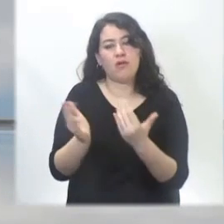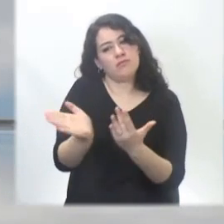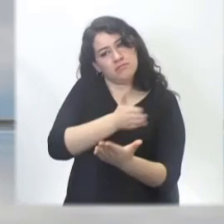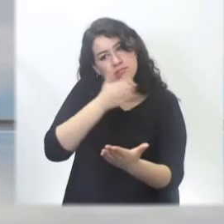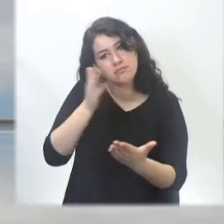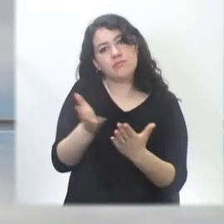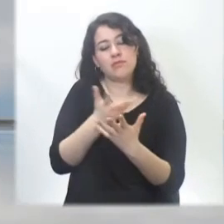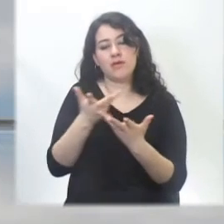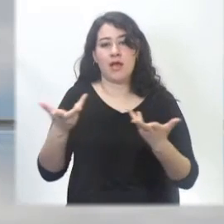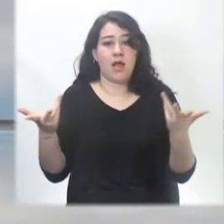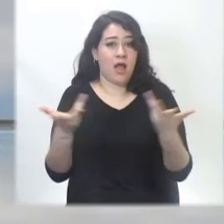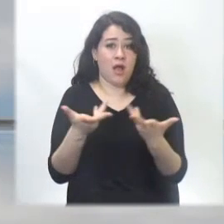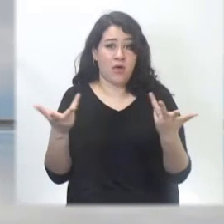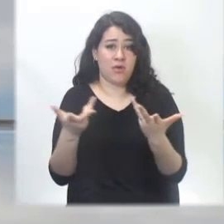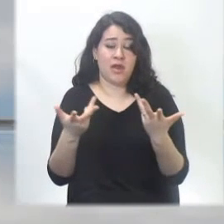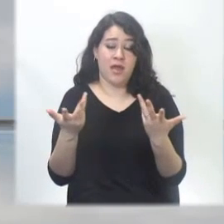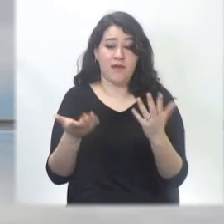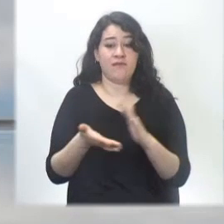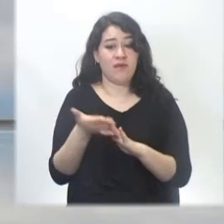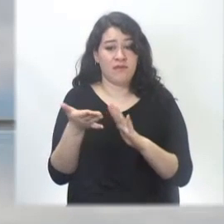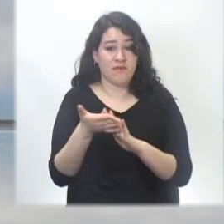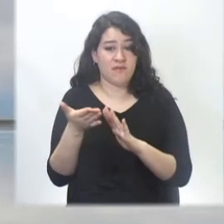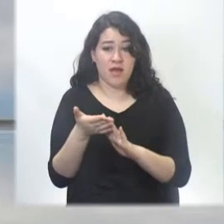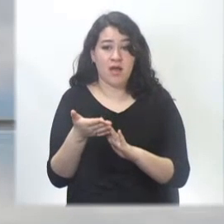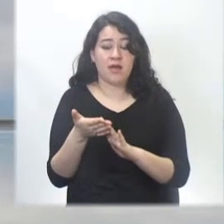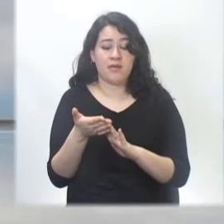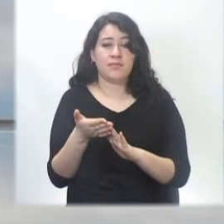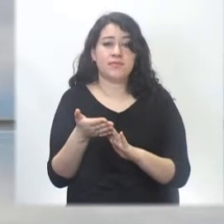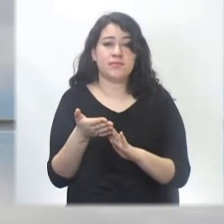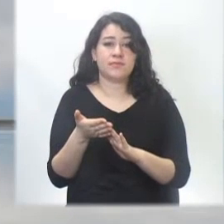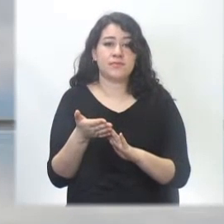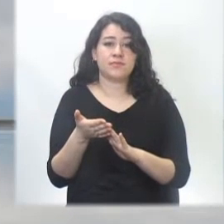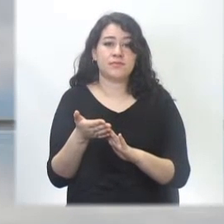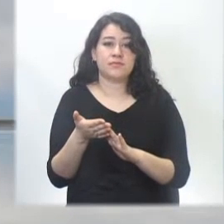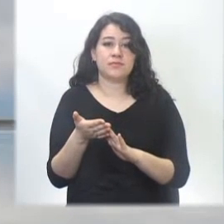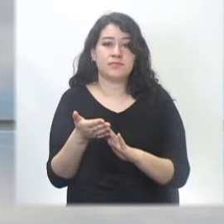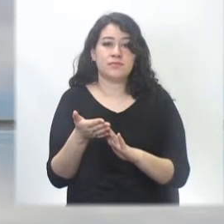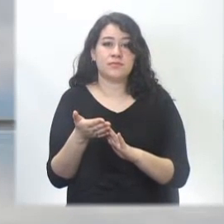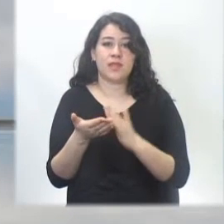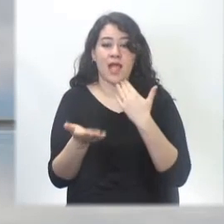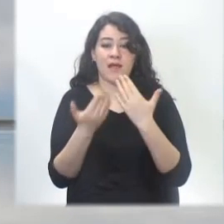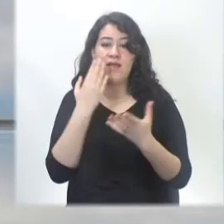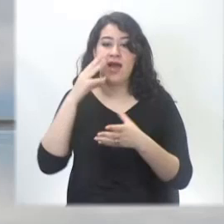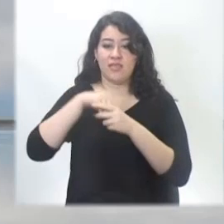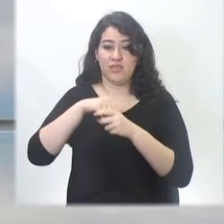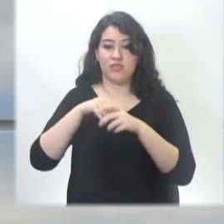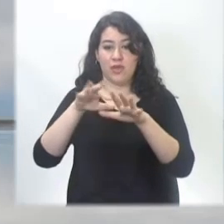ahora nos vamos a referir porque están presentes justamente en el expediente que me